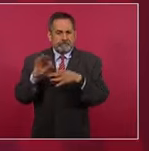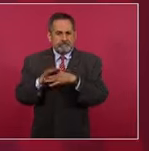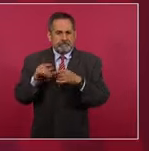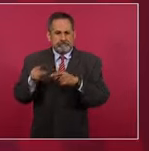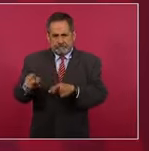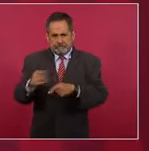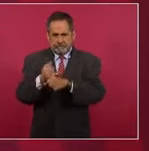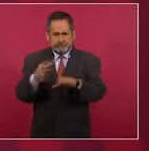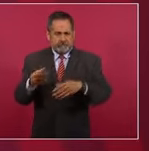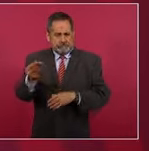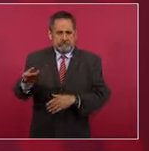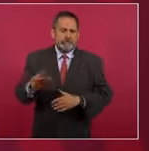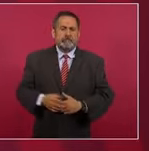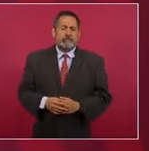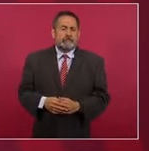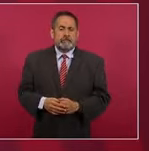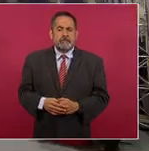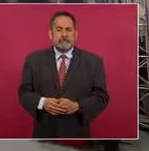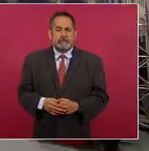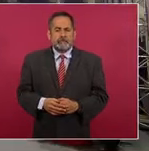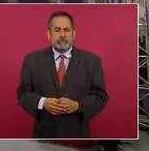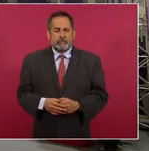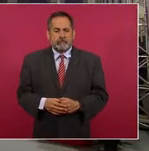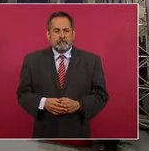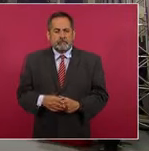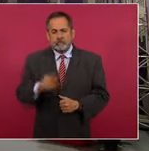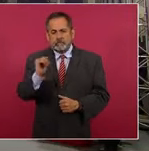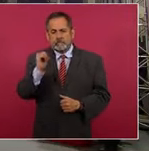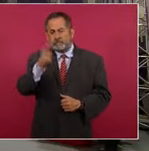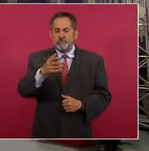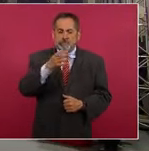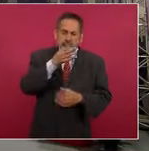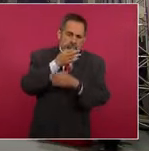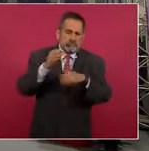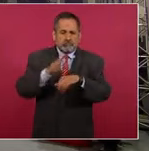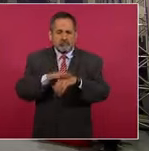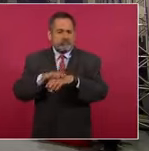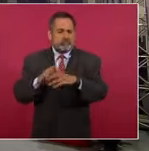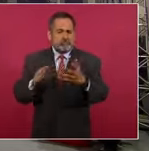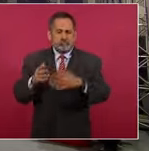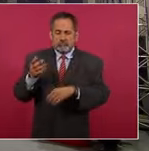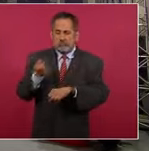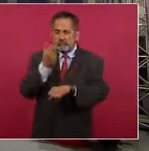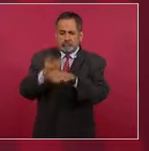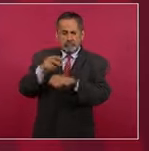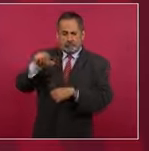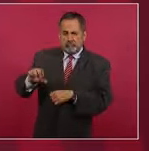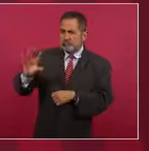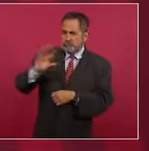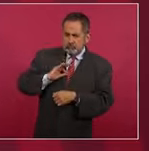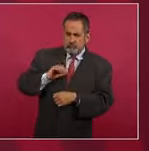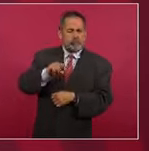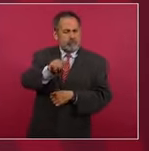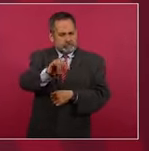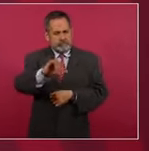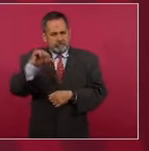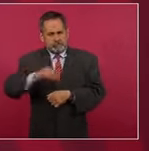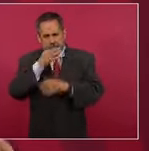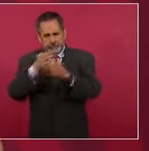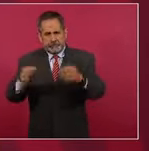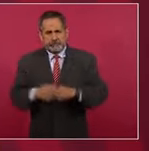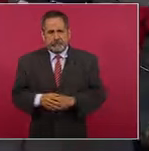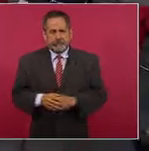el informe. ¿Podría darnos algún comunicado a la sí, secretaria hoy? Hoy. Gracias,